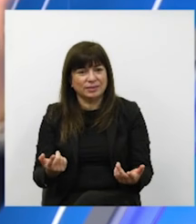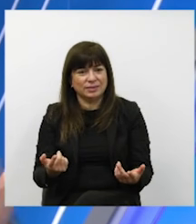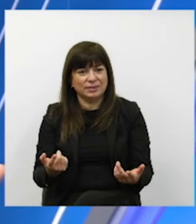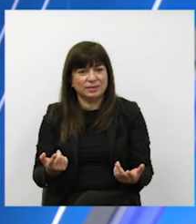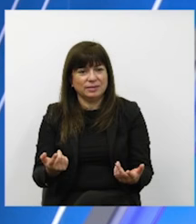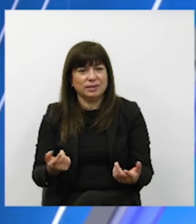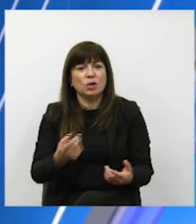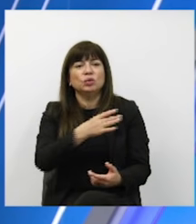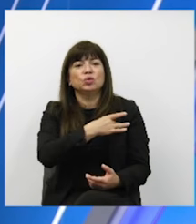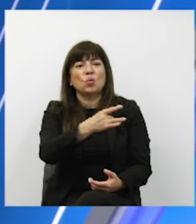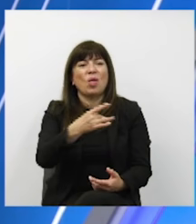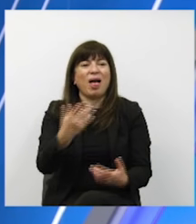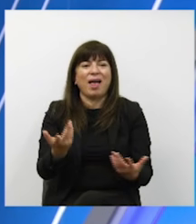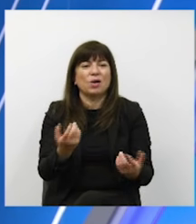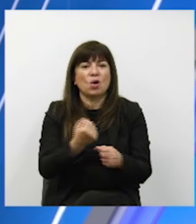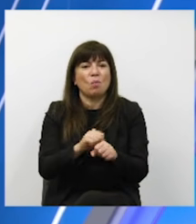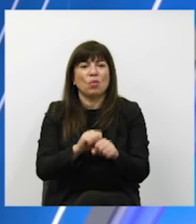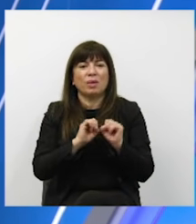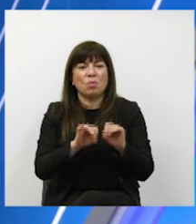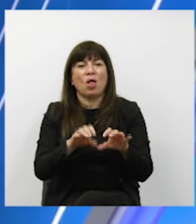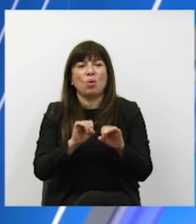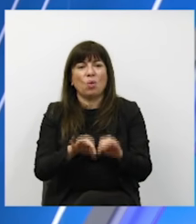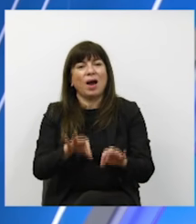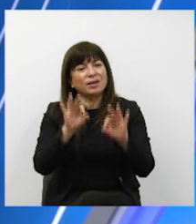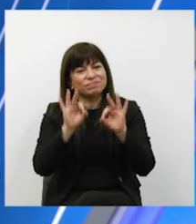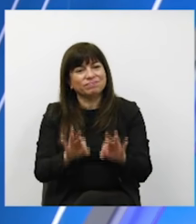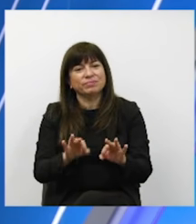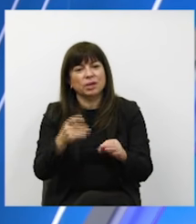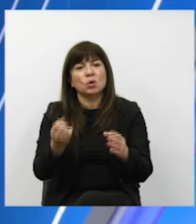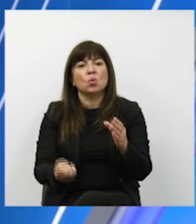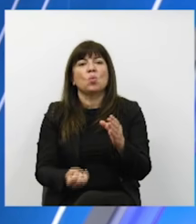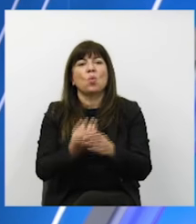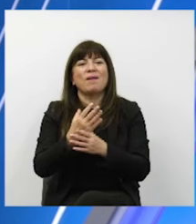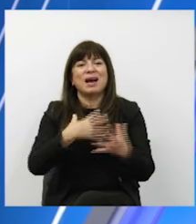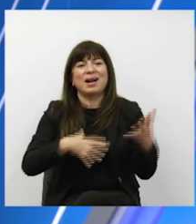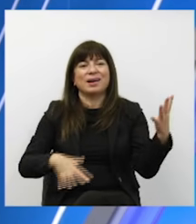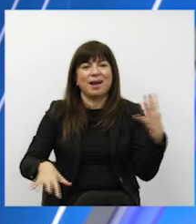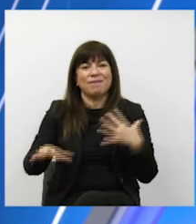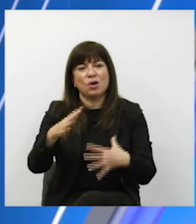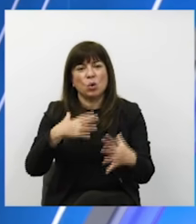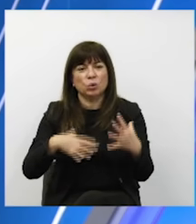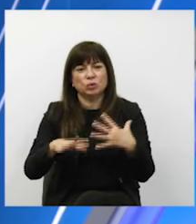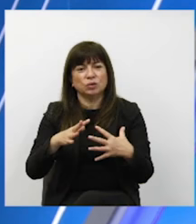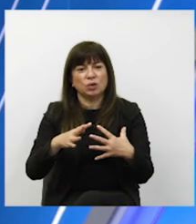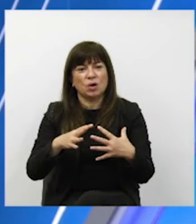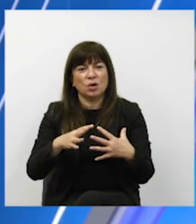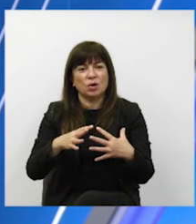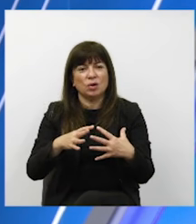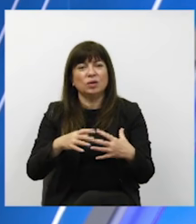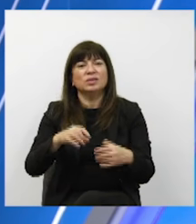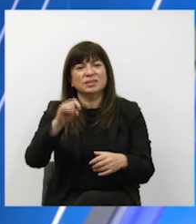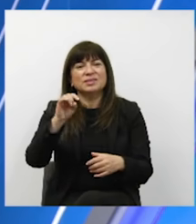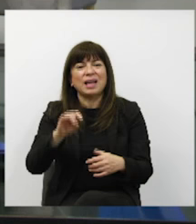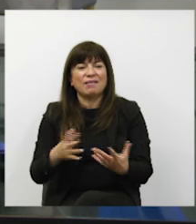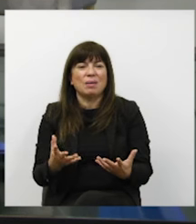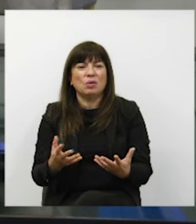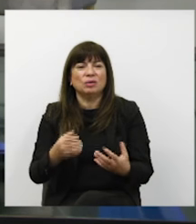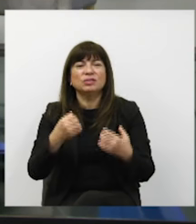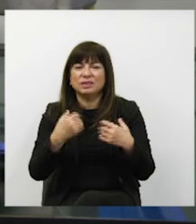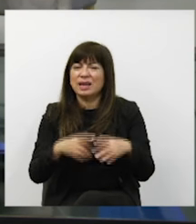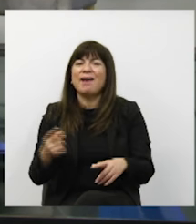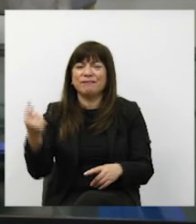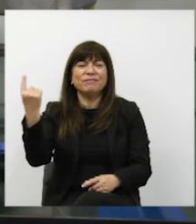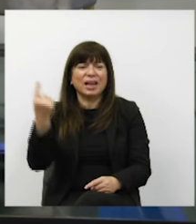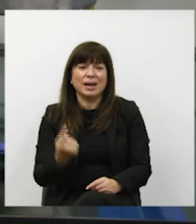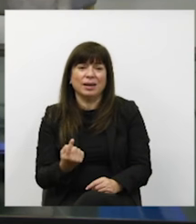de ciudadanos que no lo pudimos educar correctamente para esta nueva revolución, que sabemos que es como que viene el maremoto desde Asia hasta acá, que va a